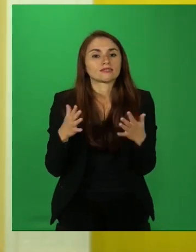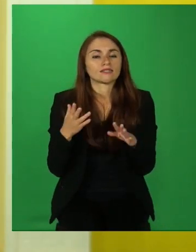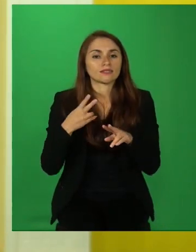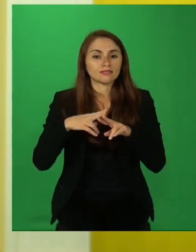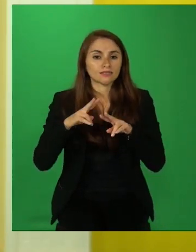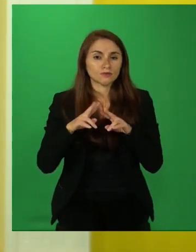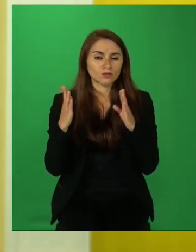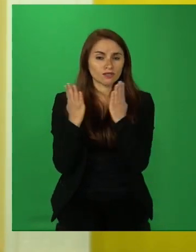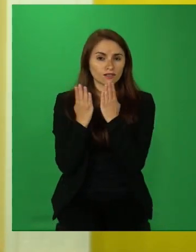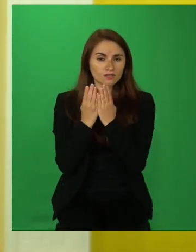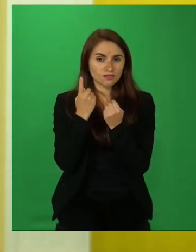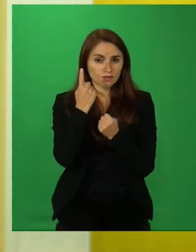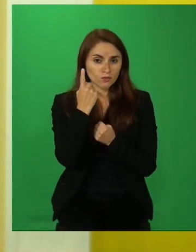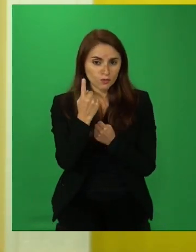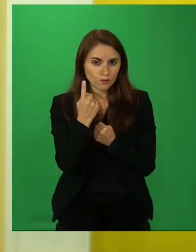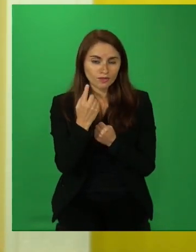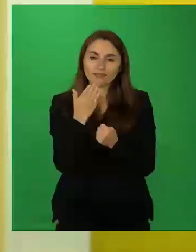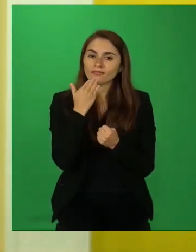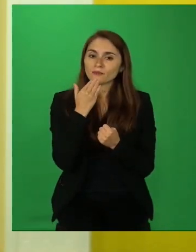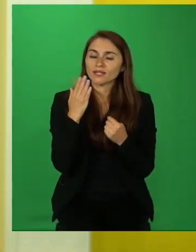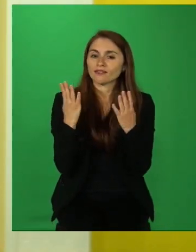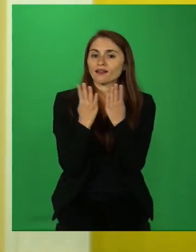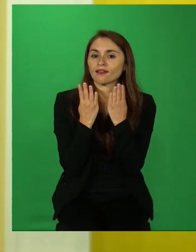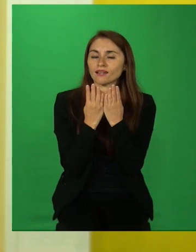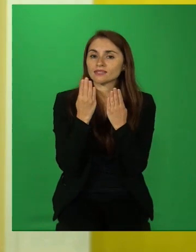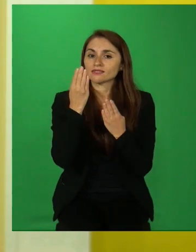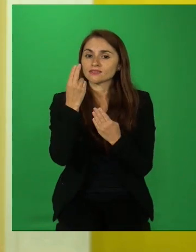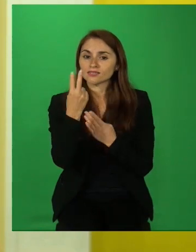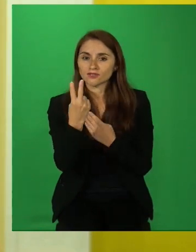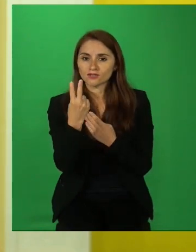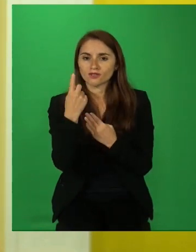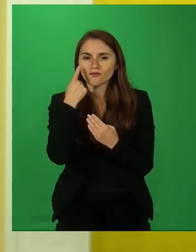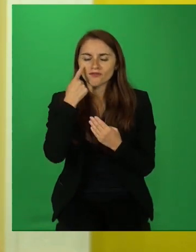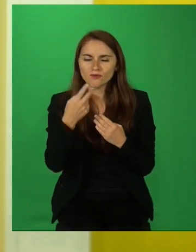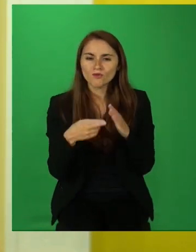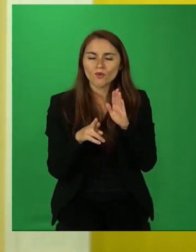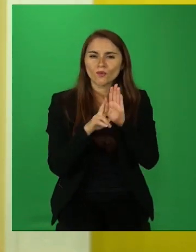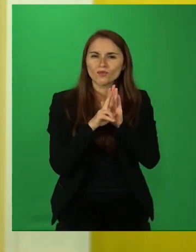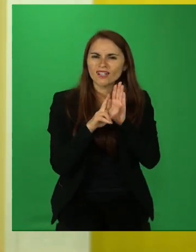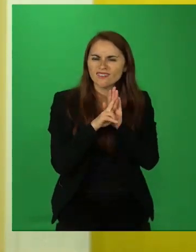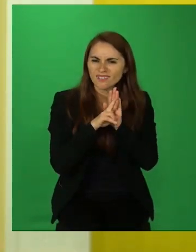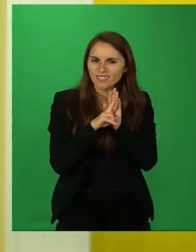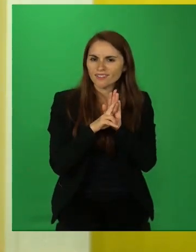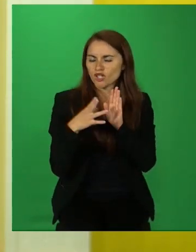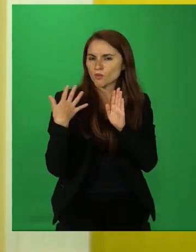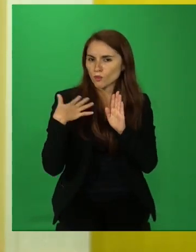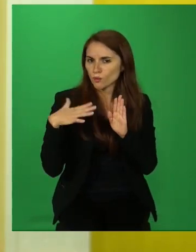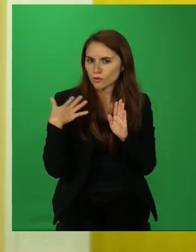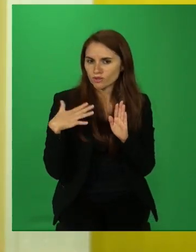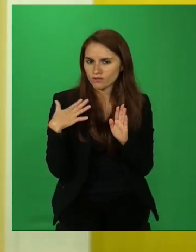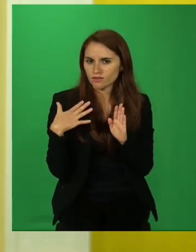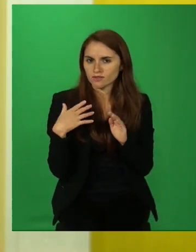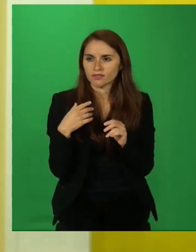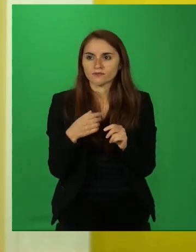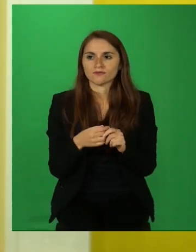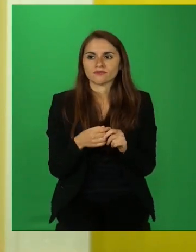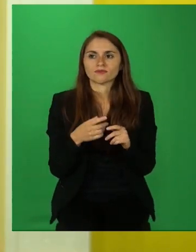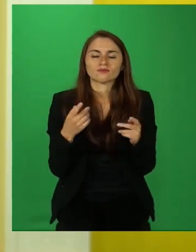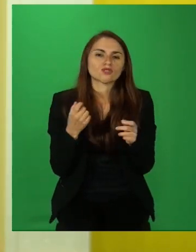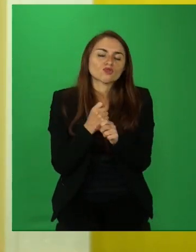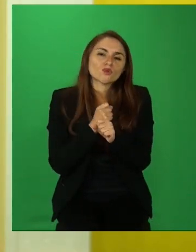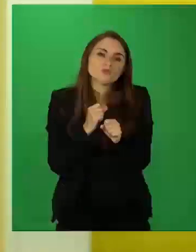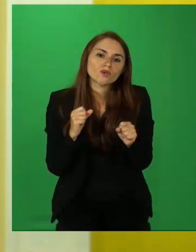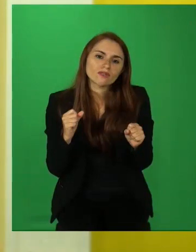la clase 1 y en la clase 2 establecimos una regla general lo recuerdas porque decíamos que no podíamos estar